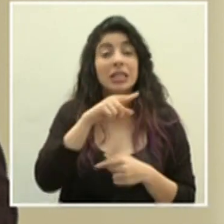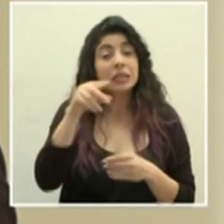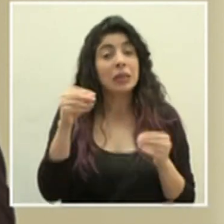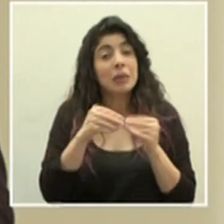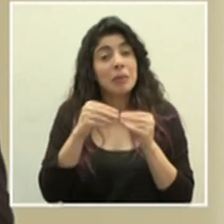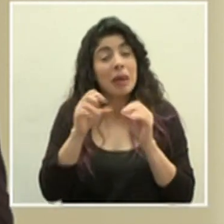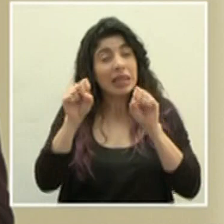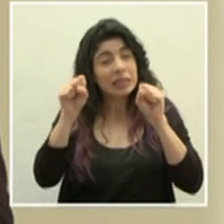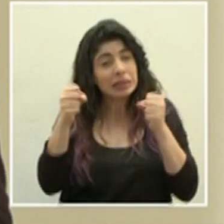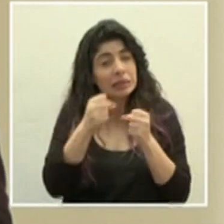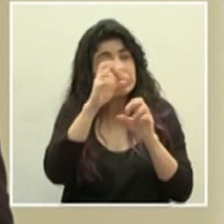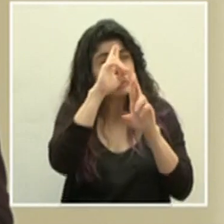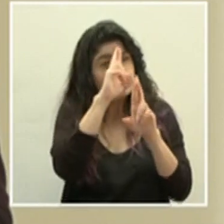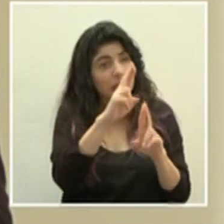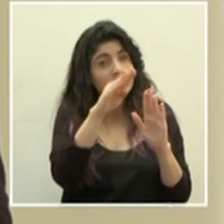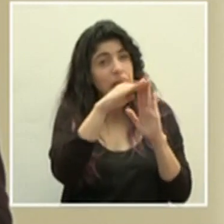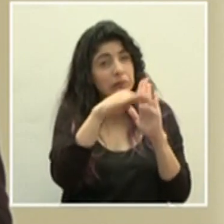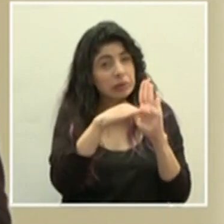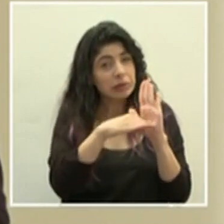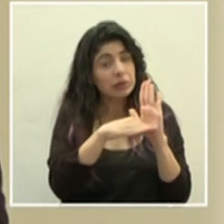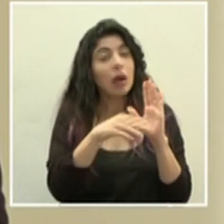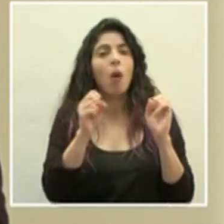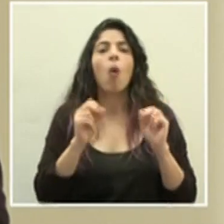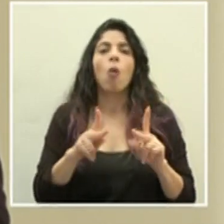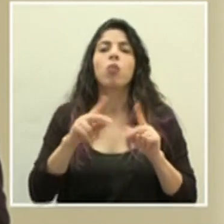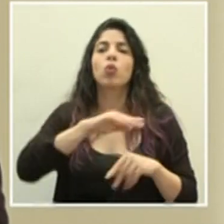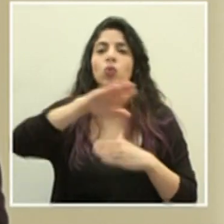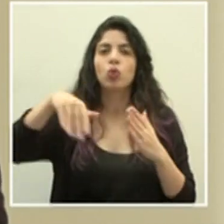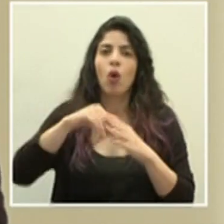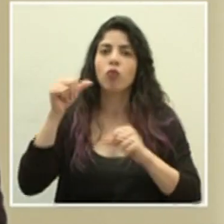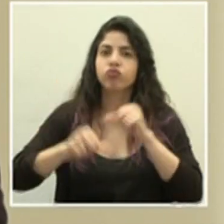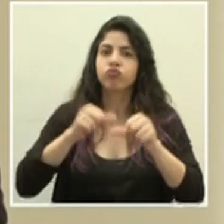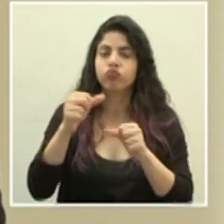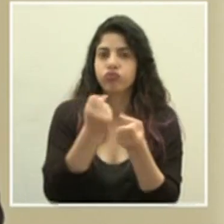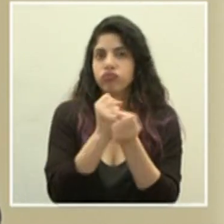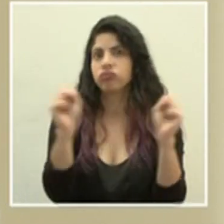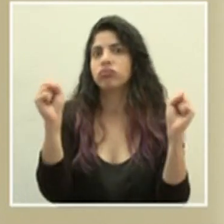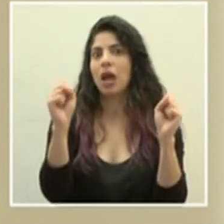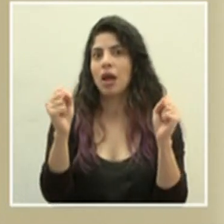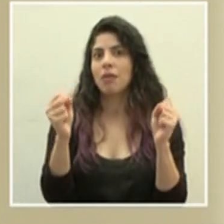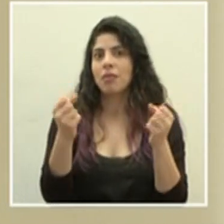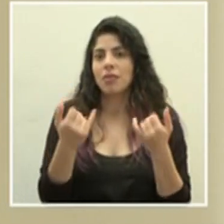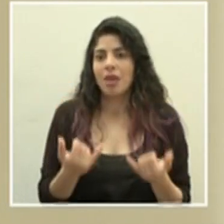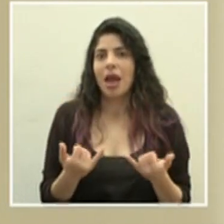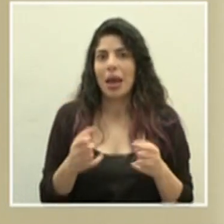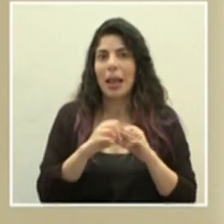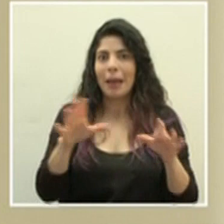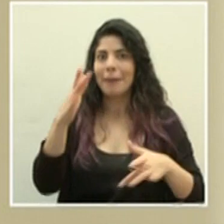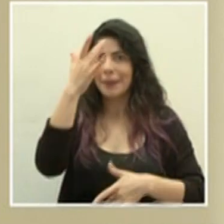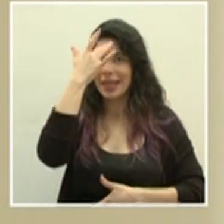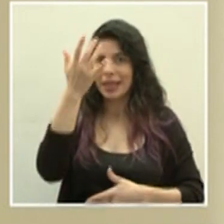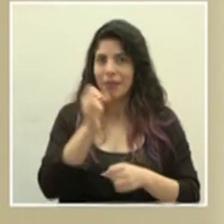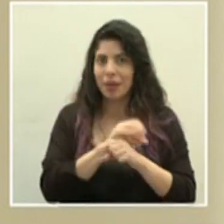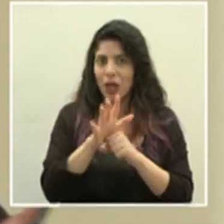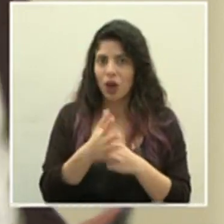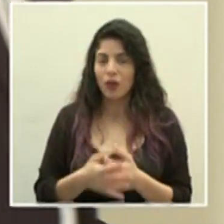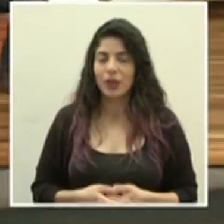la faja con los protocolos, más tenemos oportunidad de salir adelante bien librados en medio de esta pandemia del